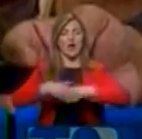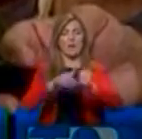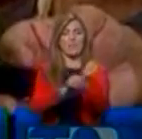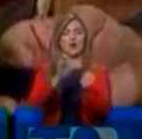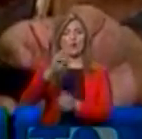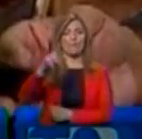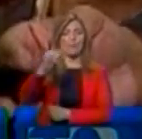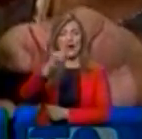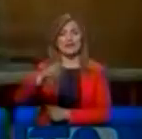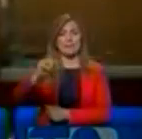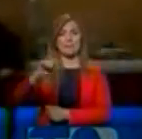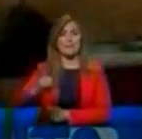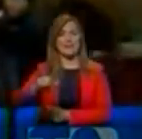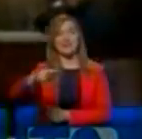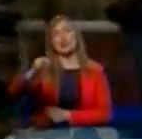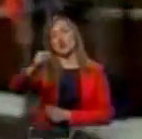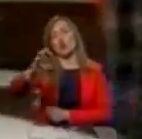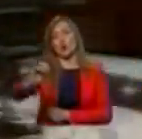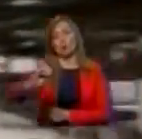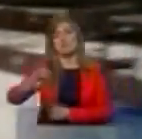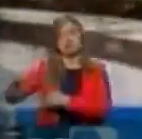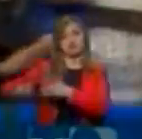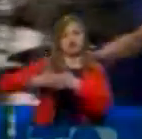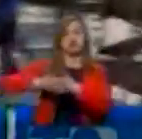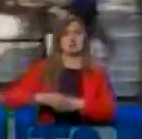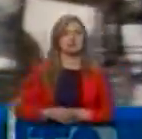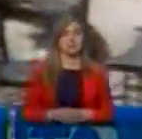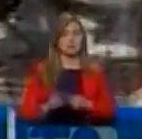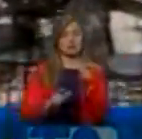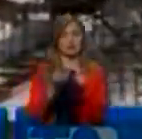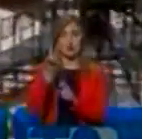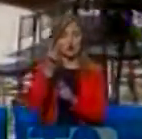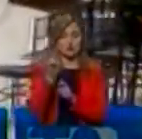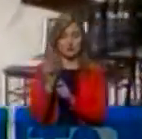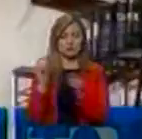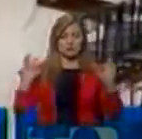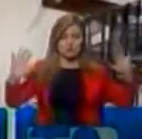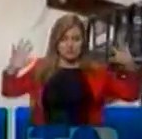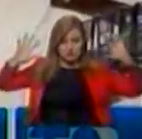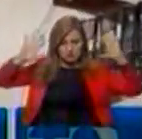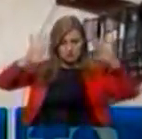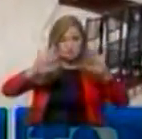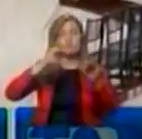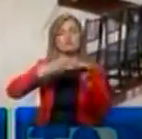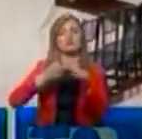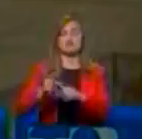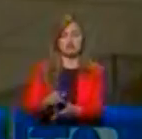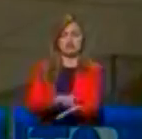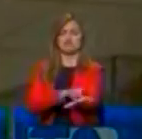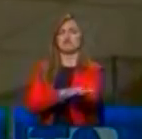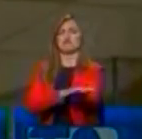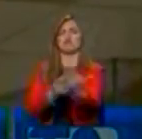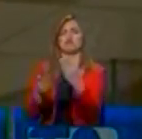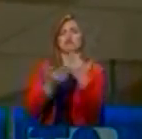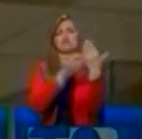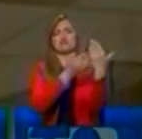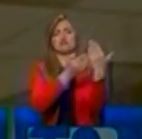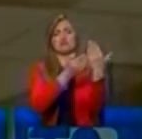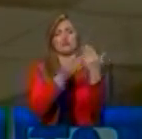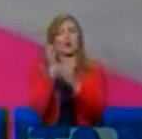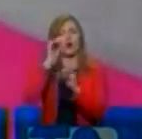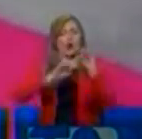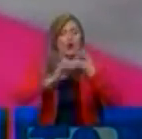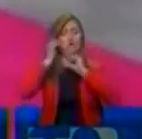sur de la Asamblea. Serán cerca de 2.000 personas las que asistan a esta tradicional ceremonia para presenciar el informe